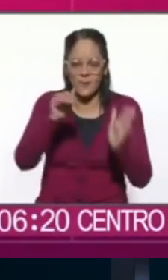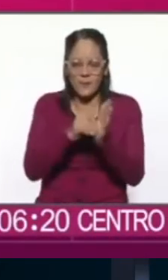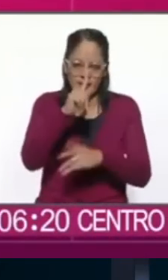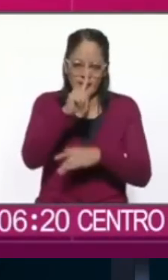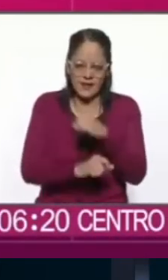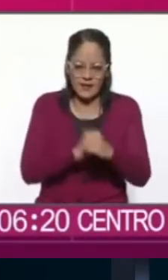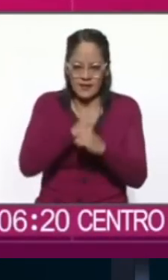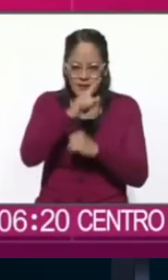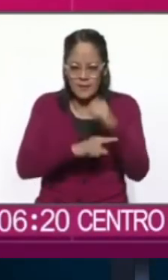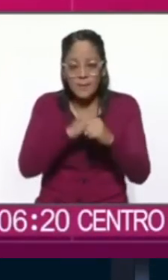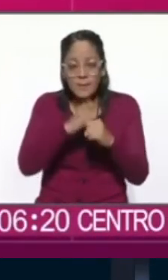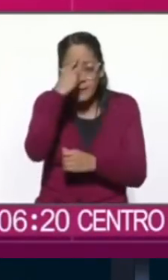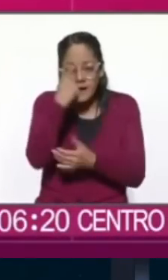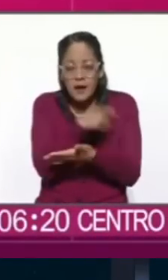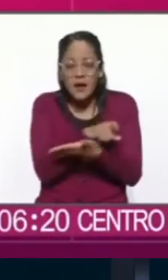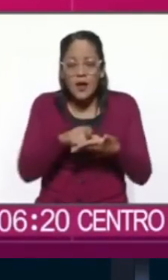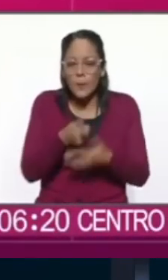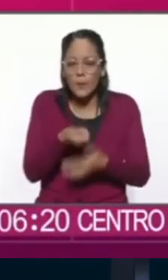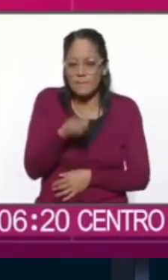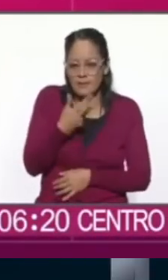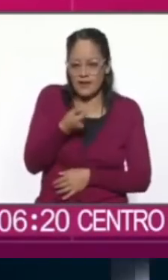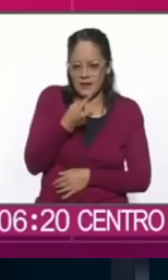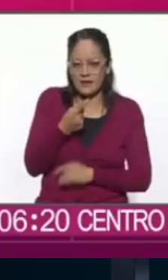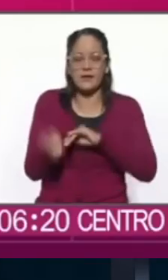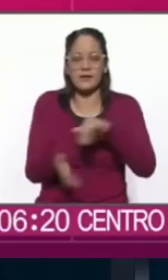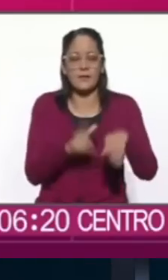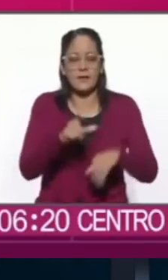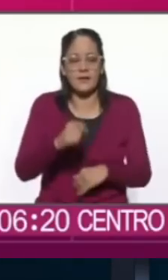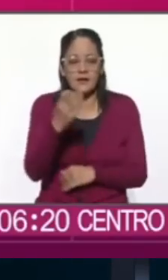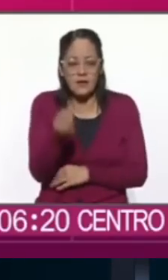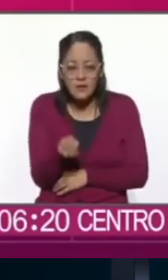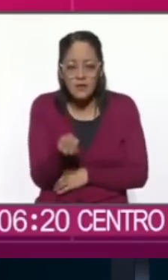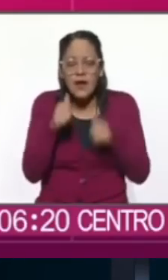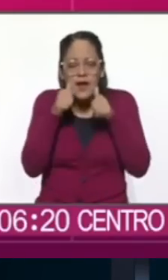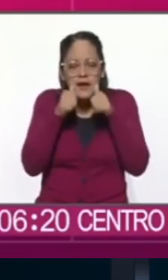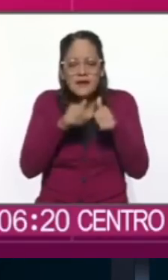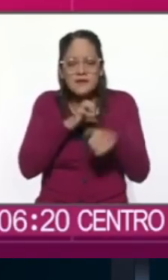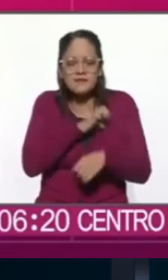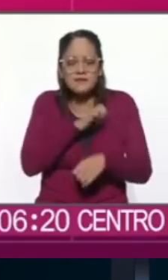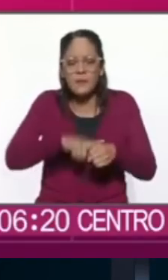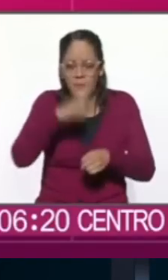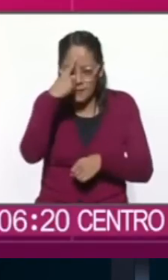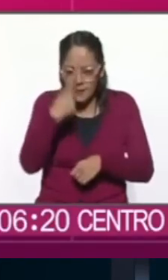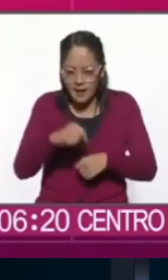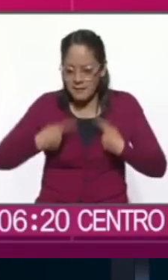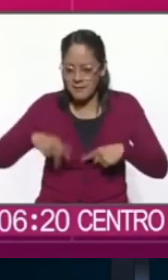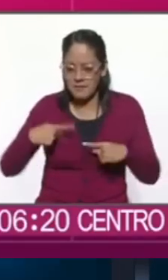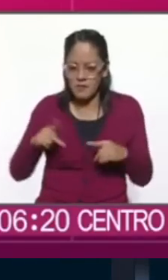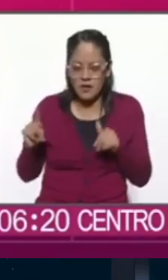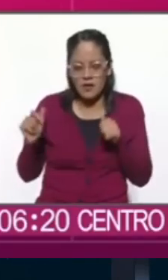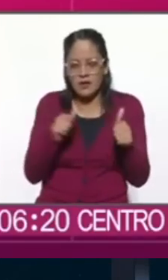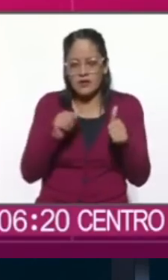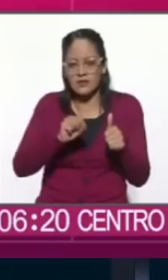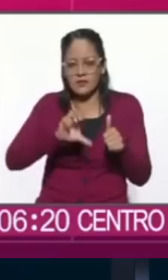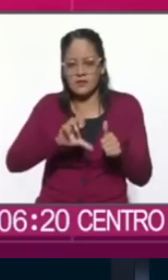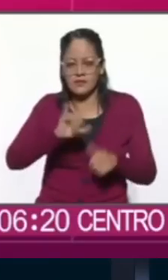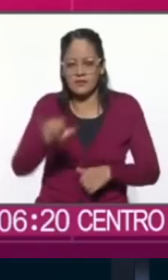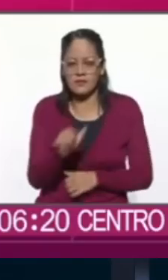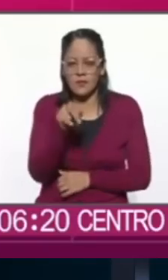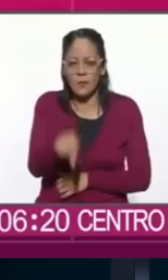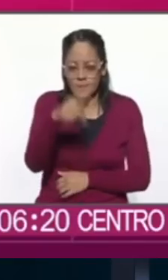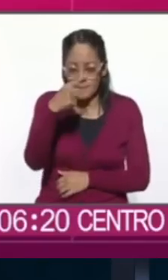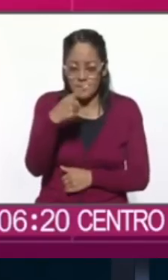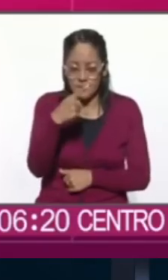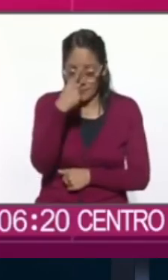año para compra de medicamentos. 29. Atención especial por parte del personal de la Suprema Corte de Justicia de la Nación